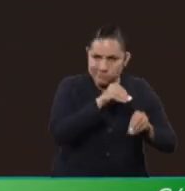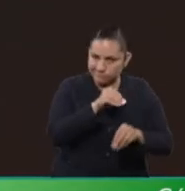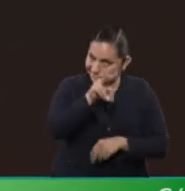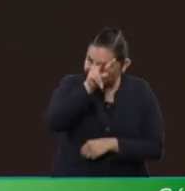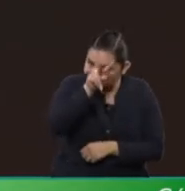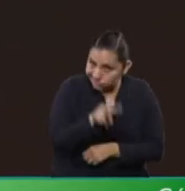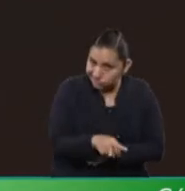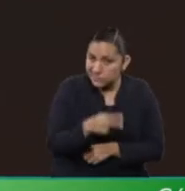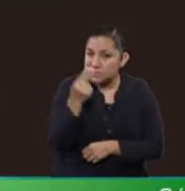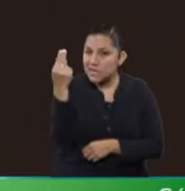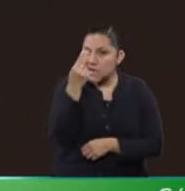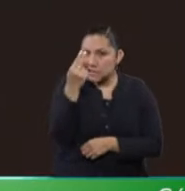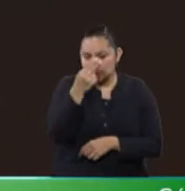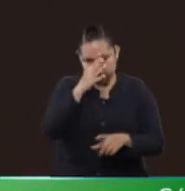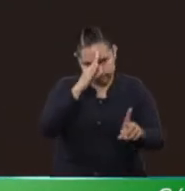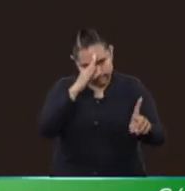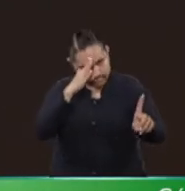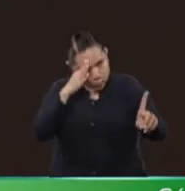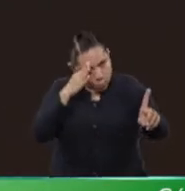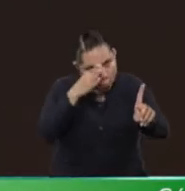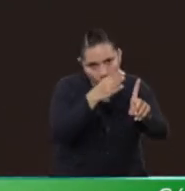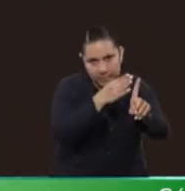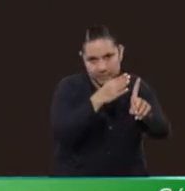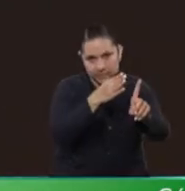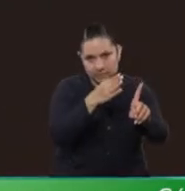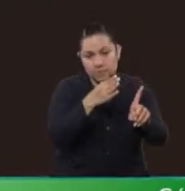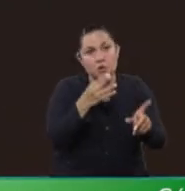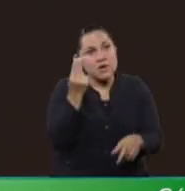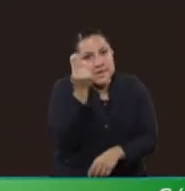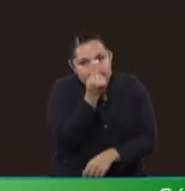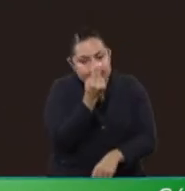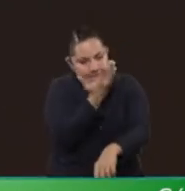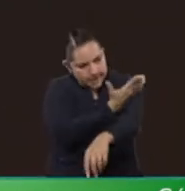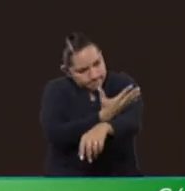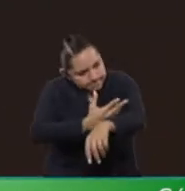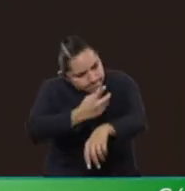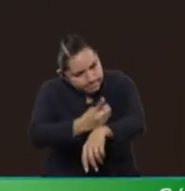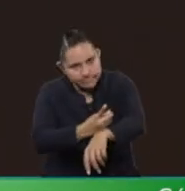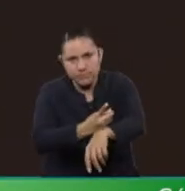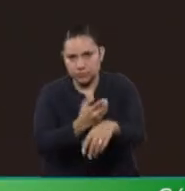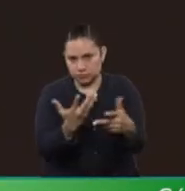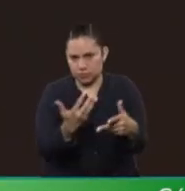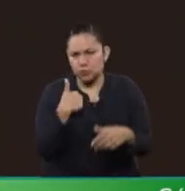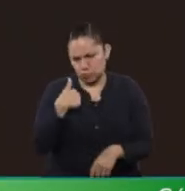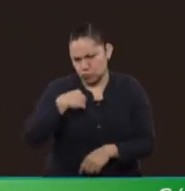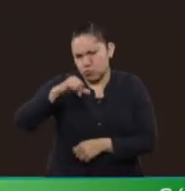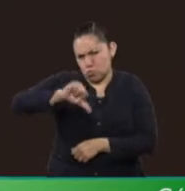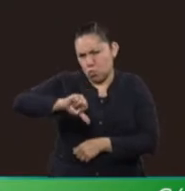sinceridad por eso hoy quiero hablar con mucha honestidad y les quiero